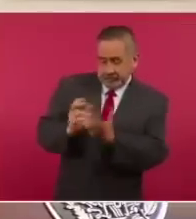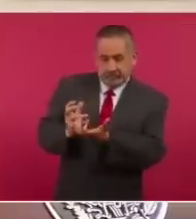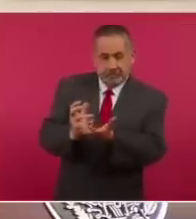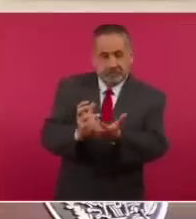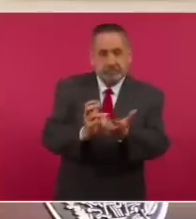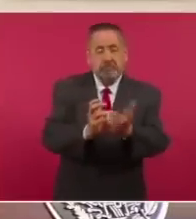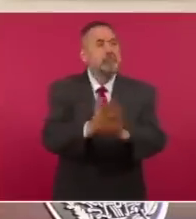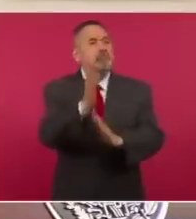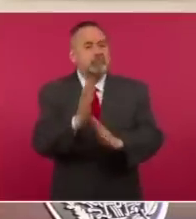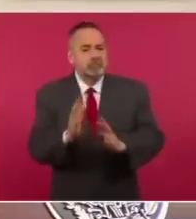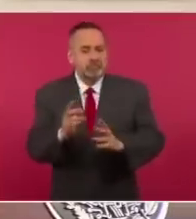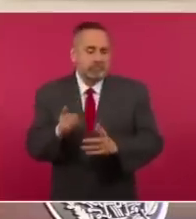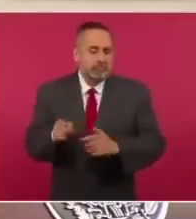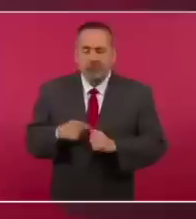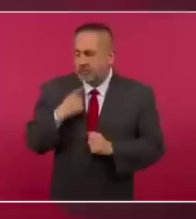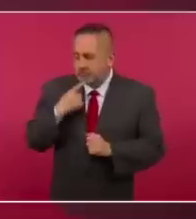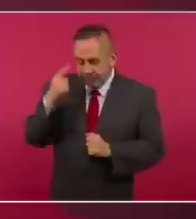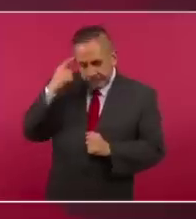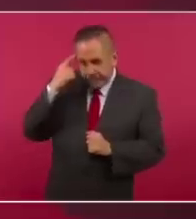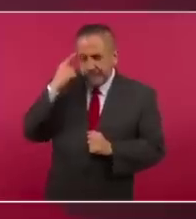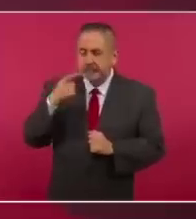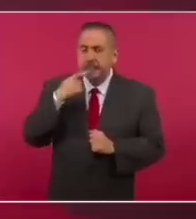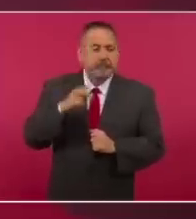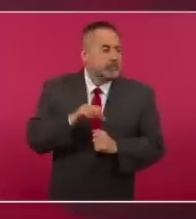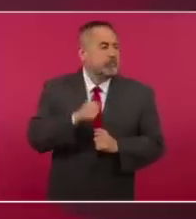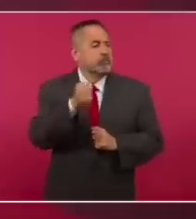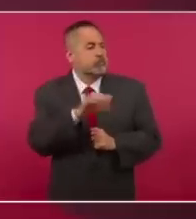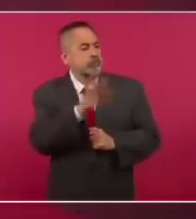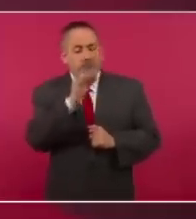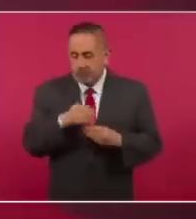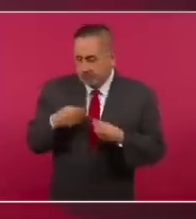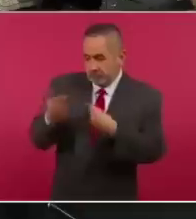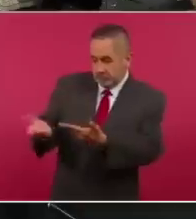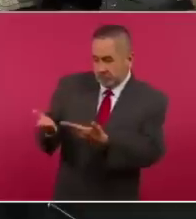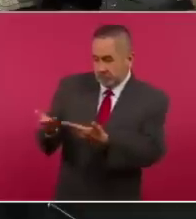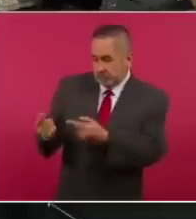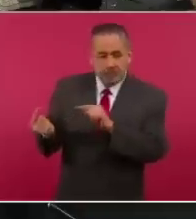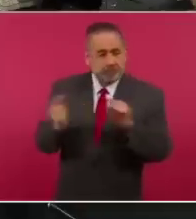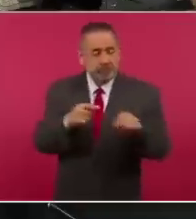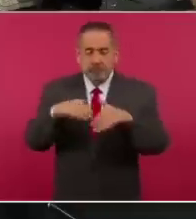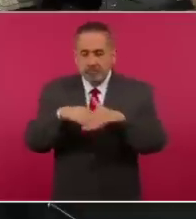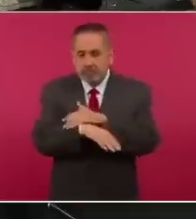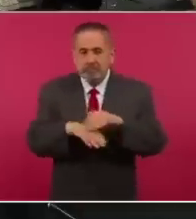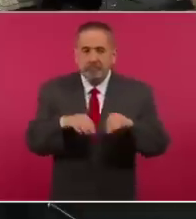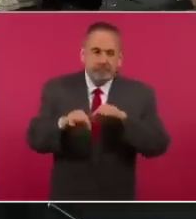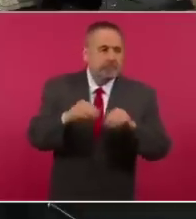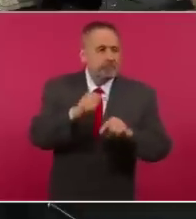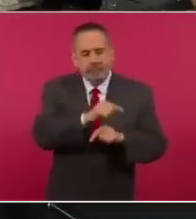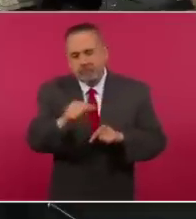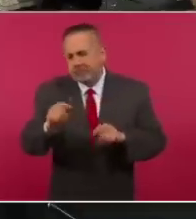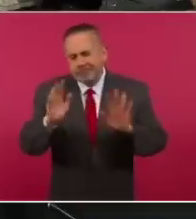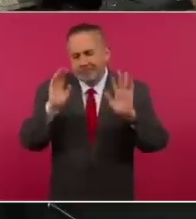que se busquen opciones a los migrantes que ingresan a nuestro país en el